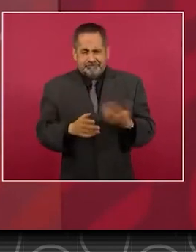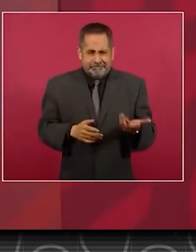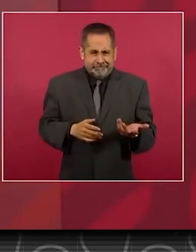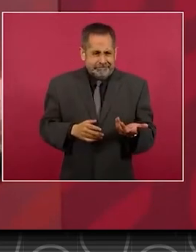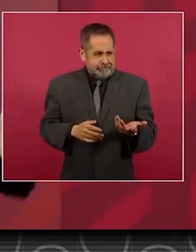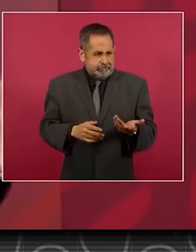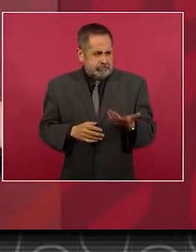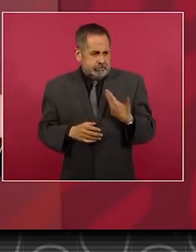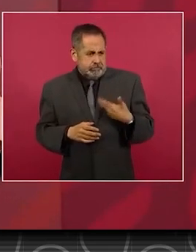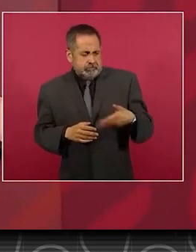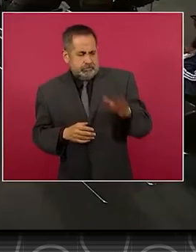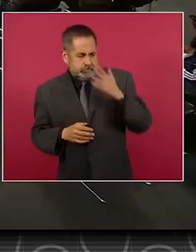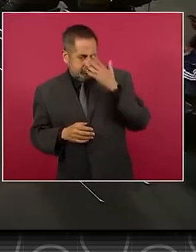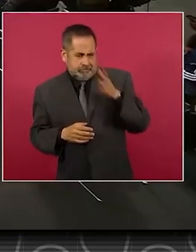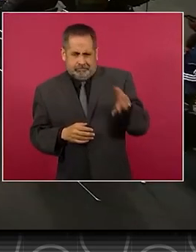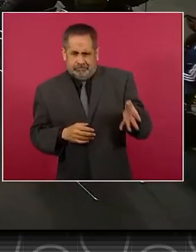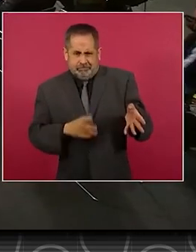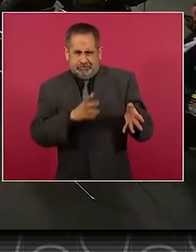que extrañarse.